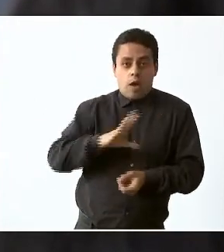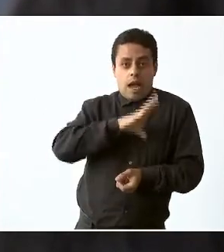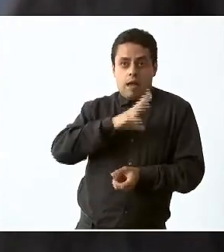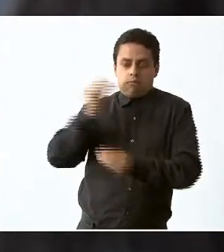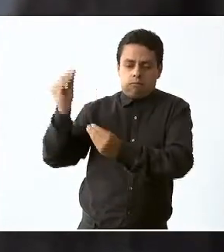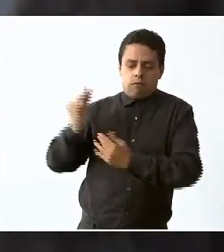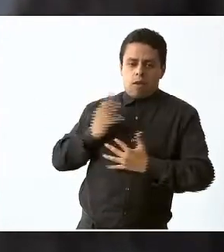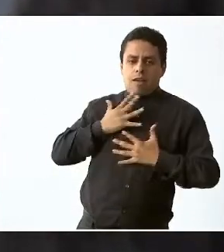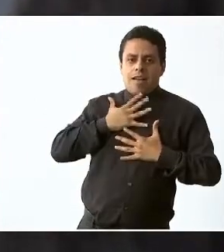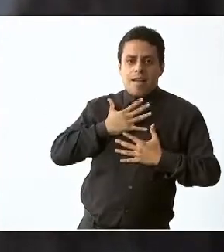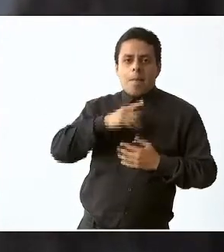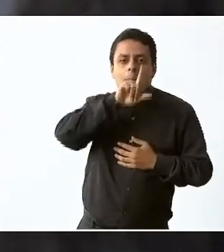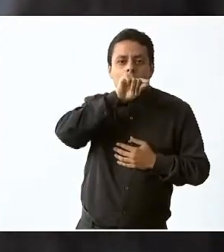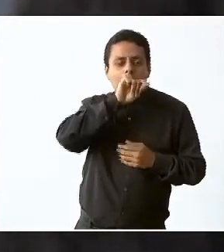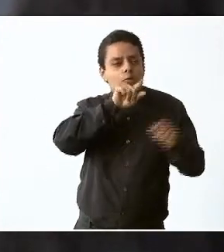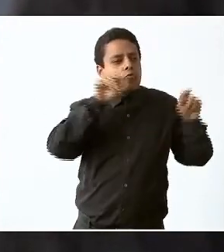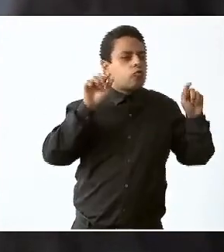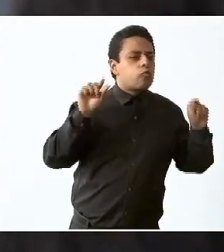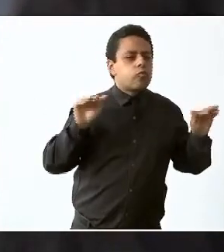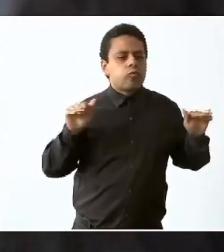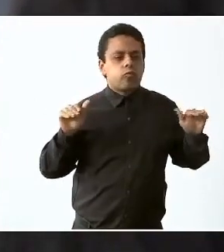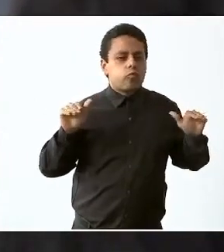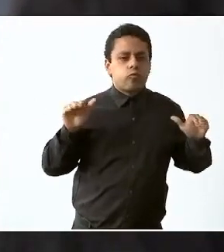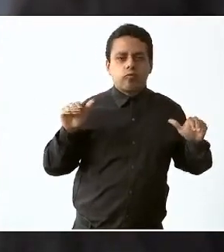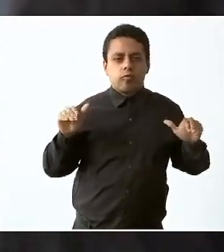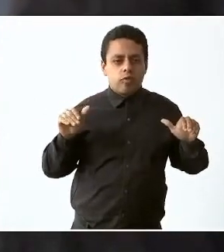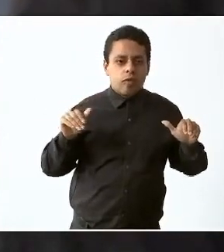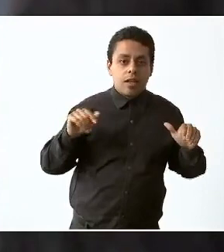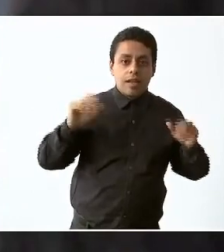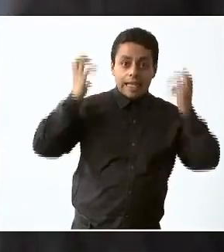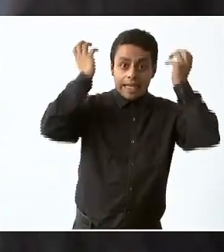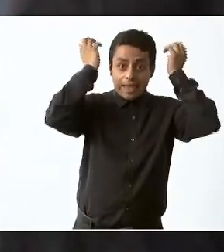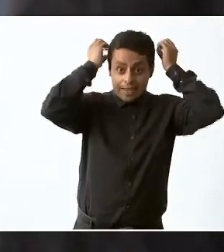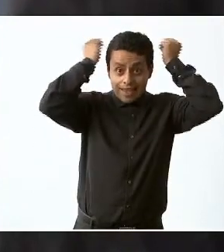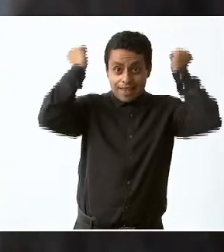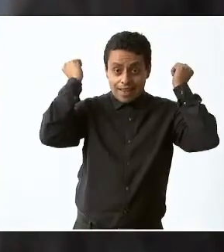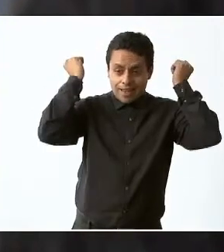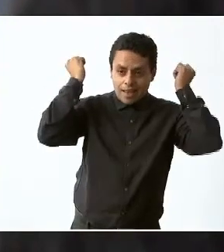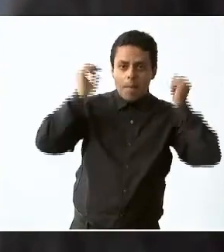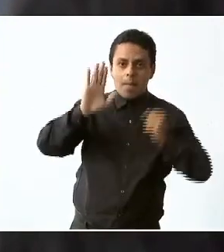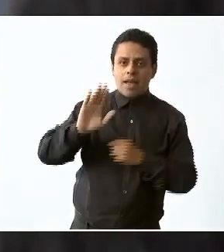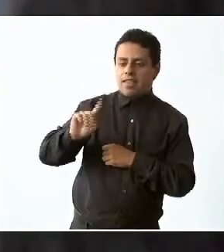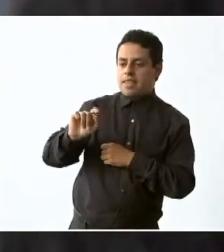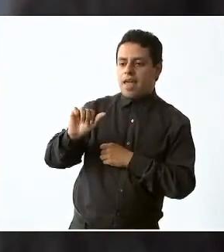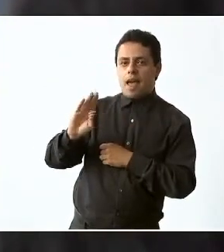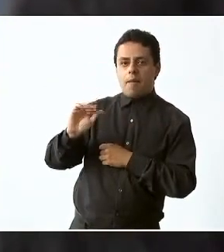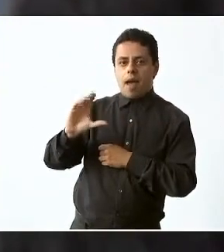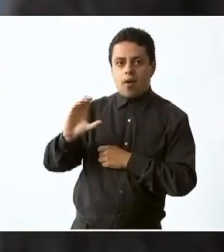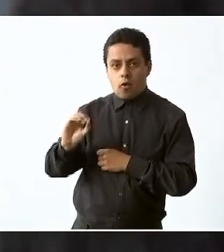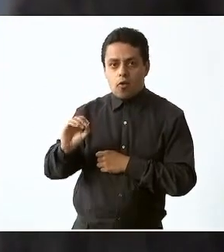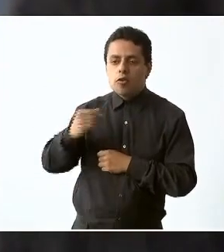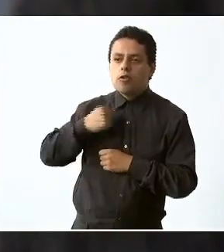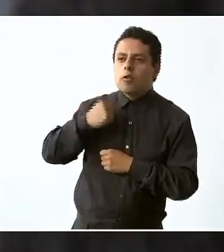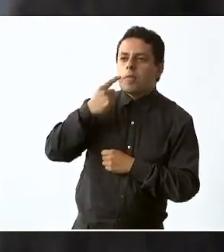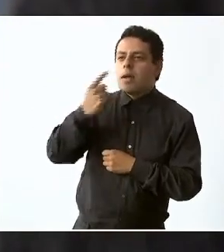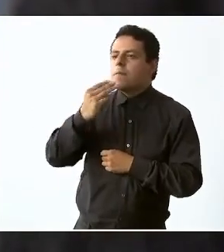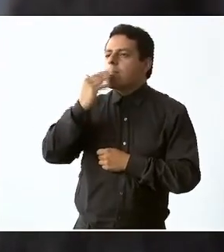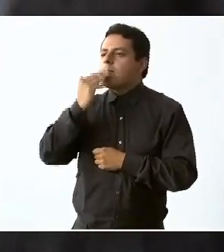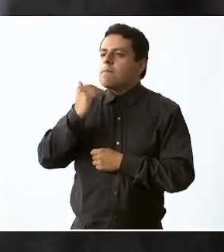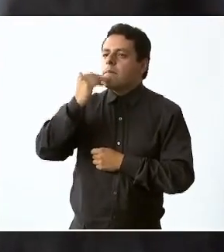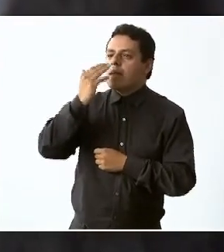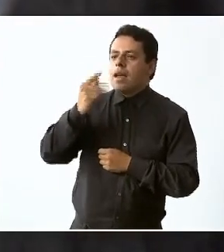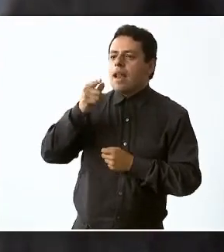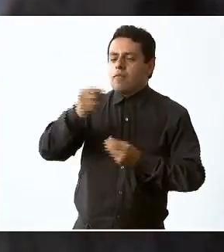equilibrista chuparrosa, y a tus dos trenzas de tabaco sabe ofrendar aguamiel toda mi briosa raza de bailadores